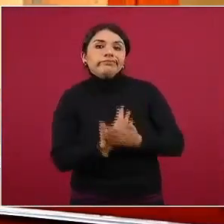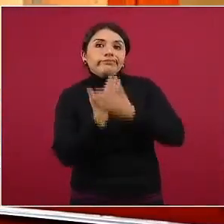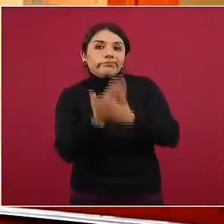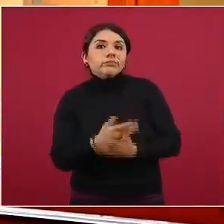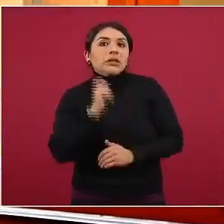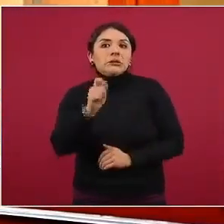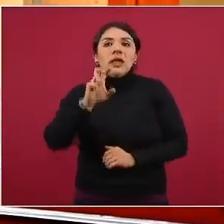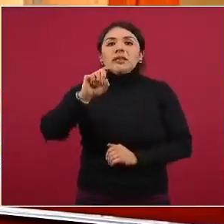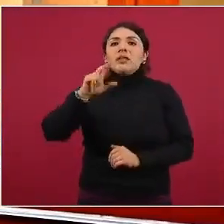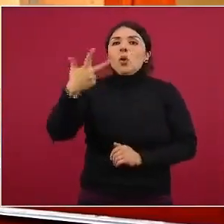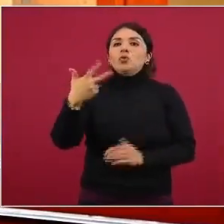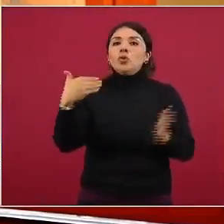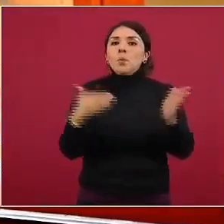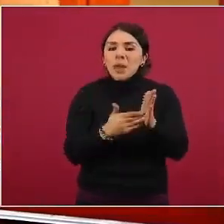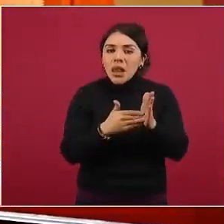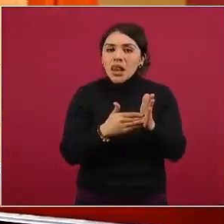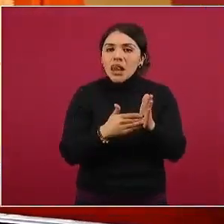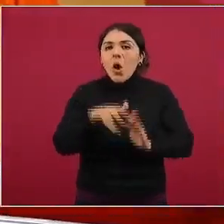son